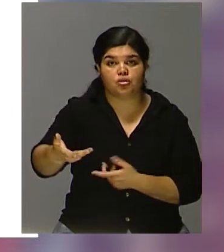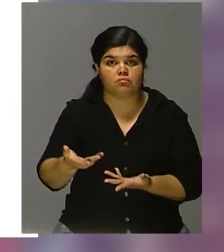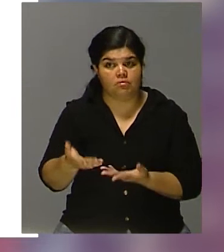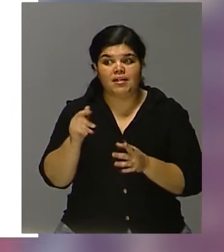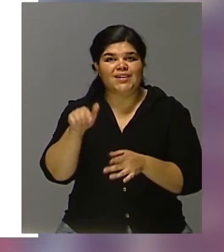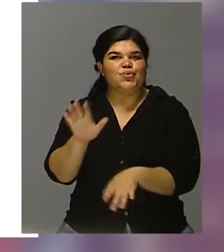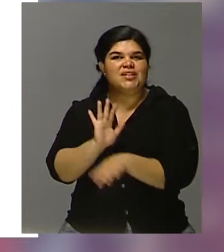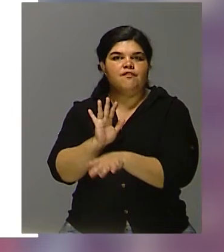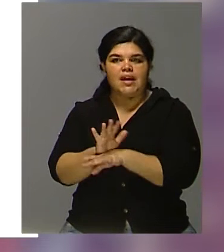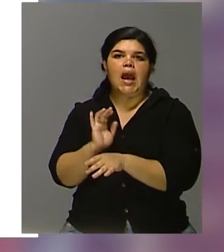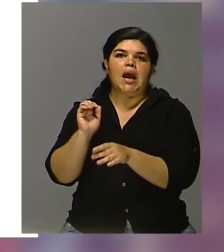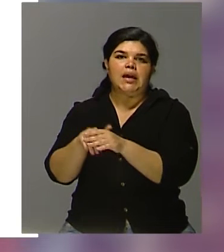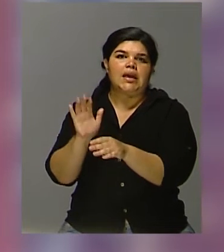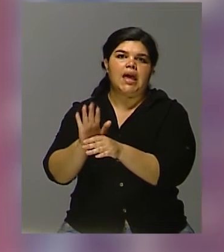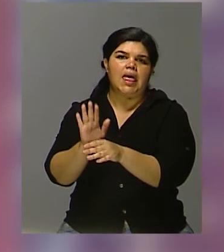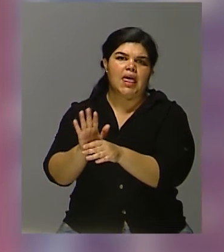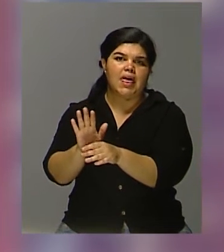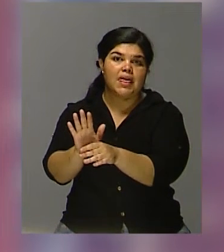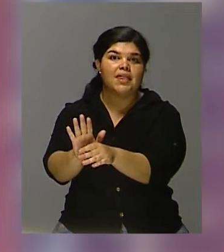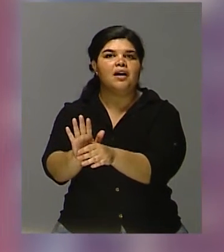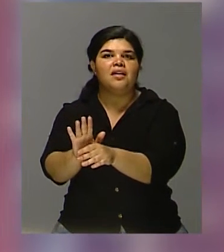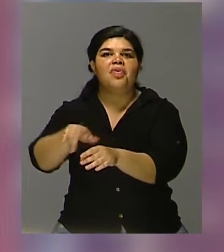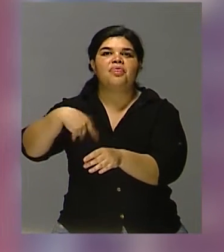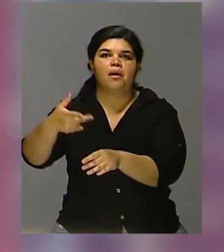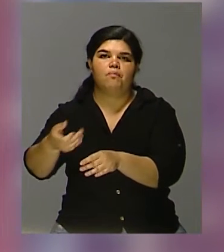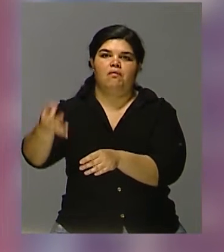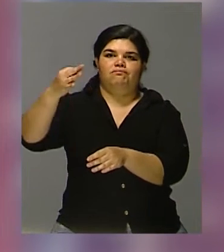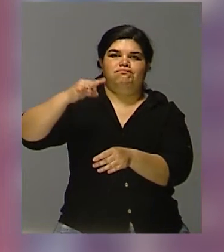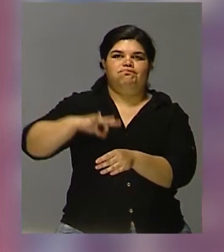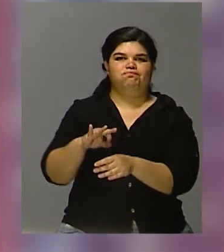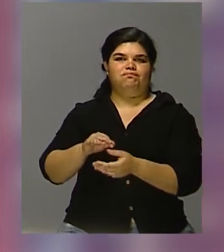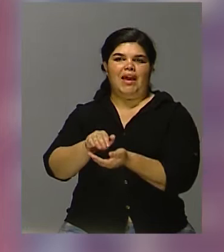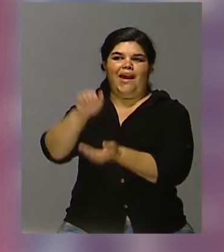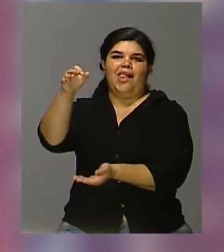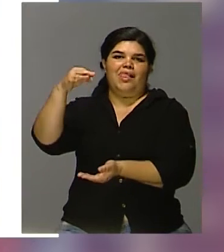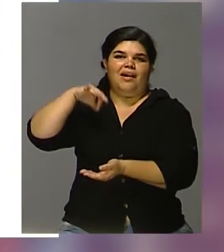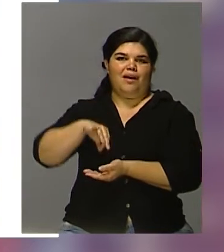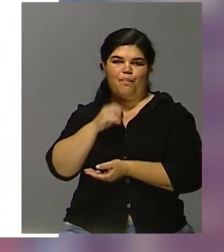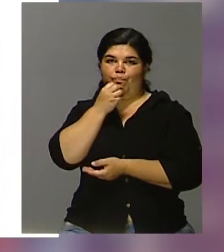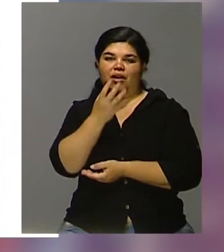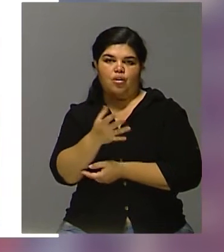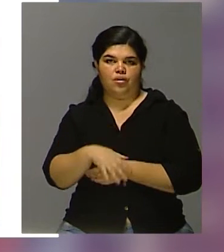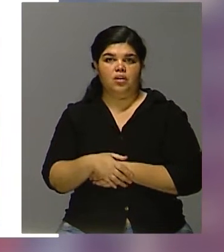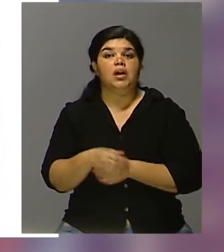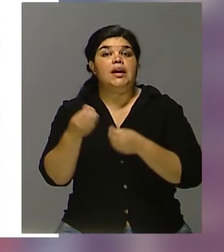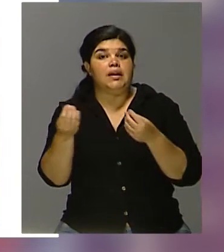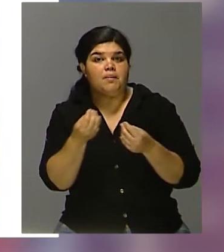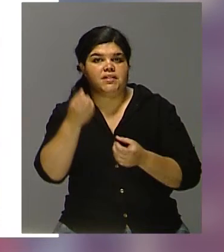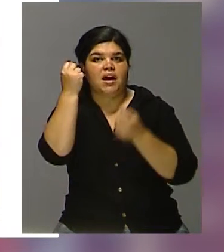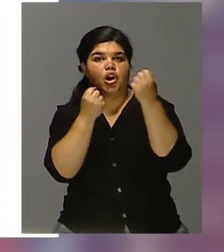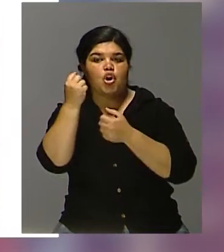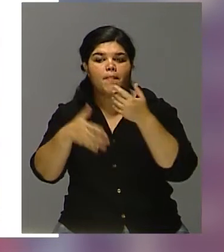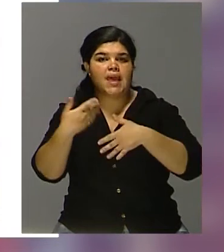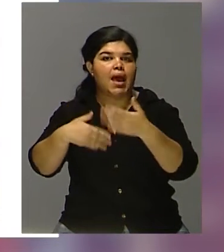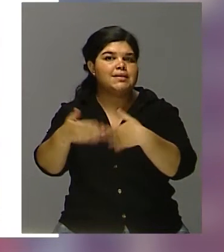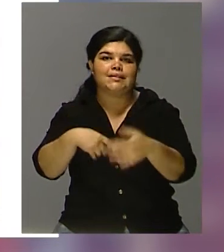estadísticas tiene de ganar buen dinero en el largo plazo. Porque a largo plazo la economía va hacia adelante. Si quiere puede invertir a través de